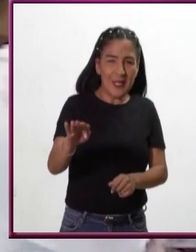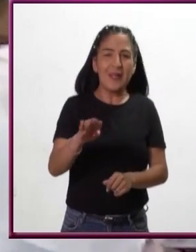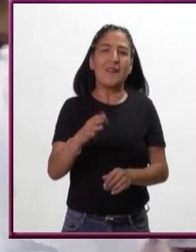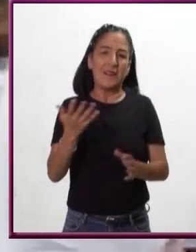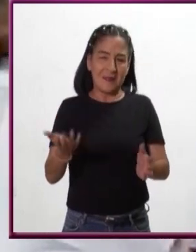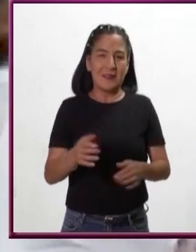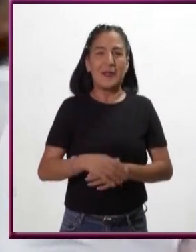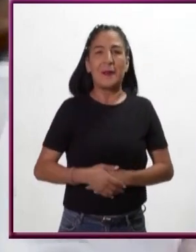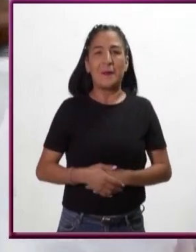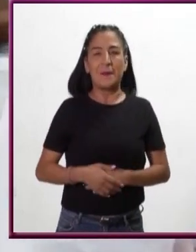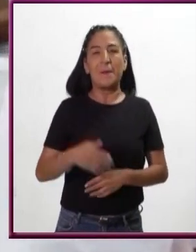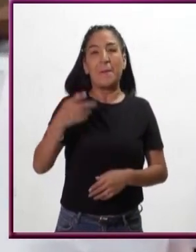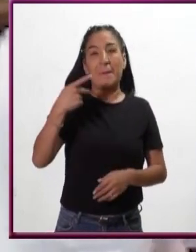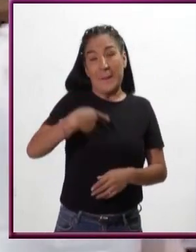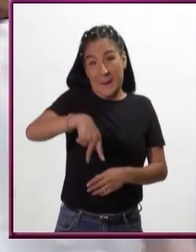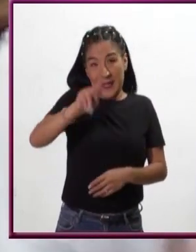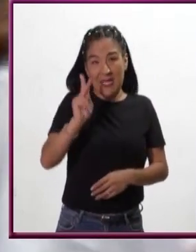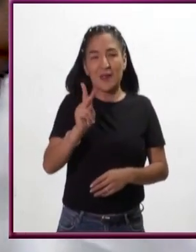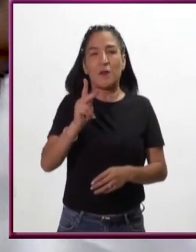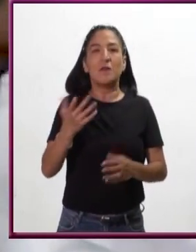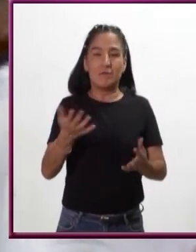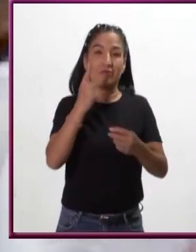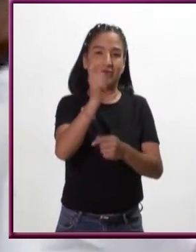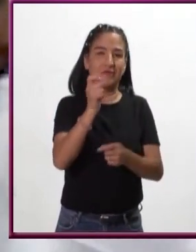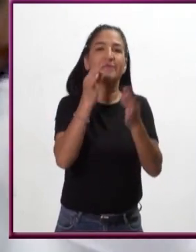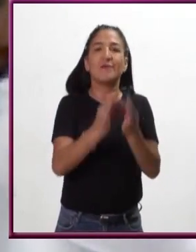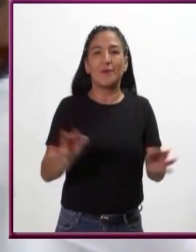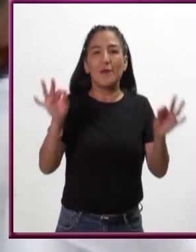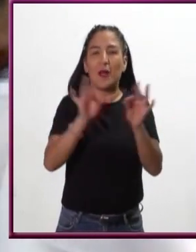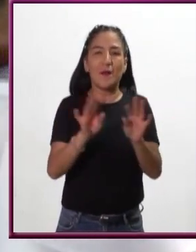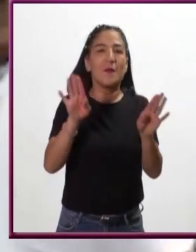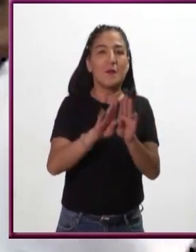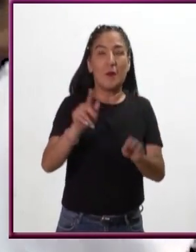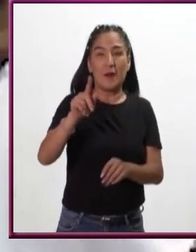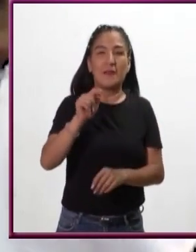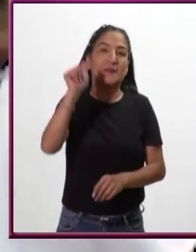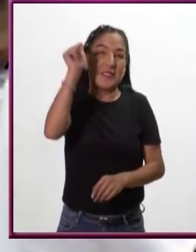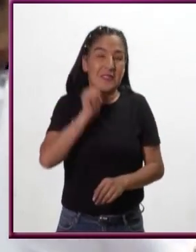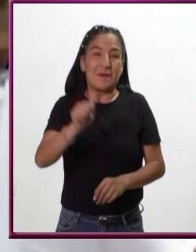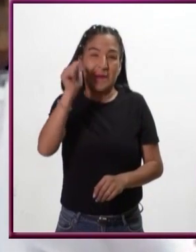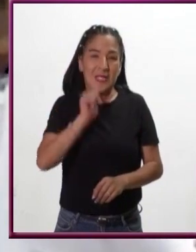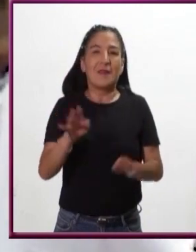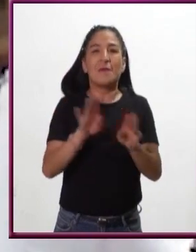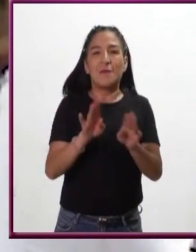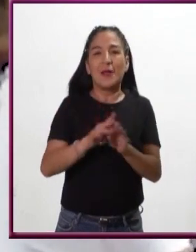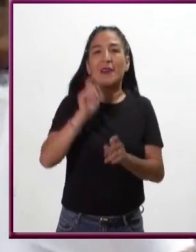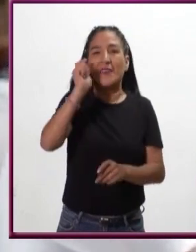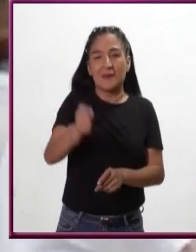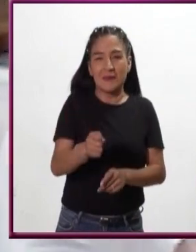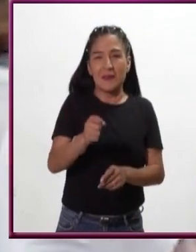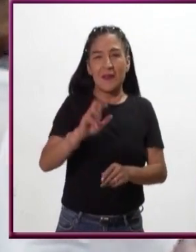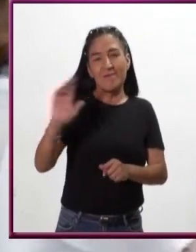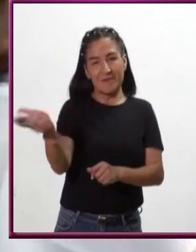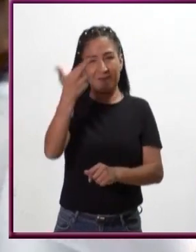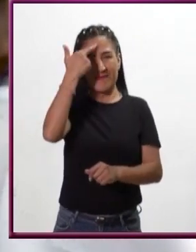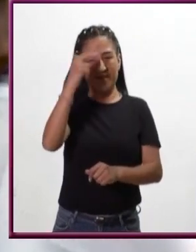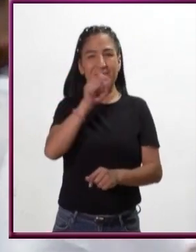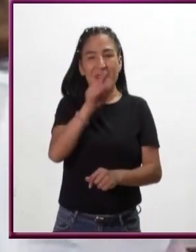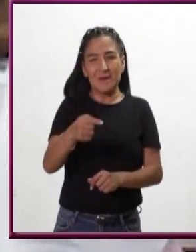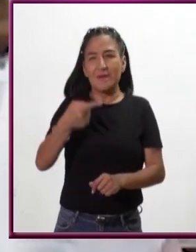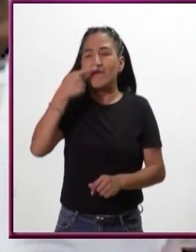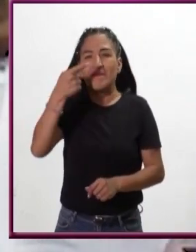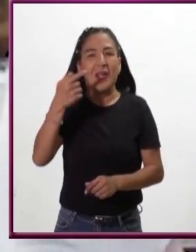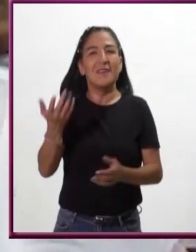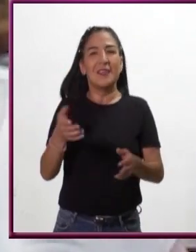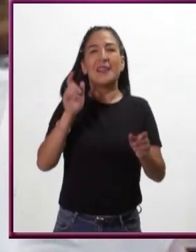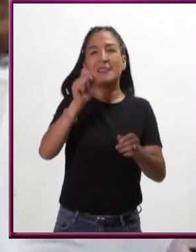que se presenta. Sin embargo, algo muy importante es que no siempre tenemos la capacidad de recordar las